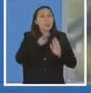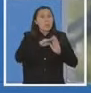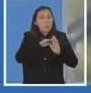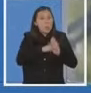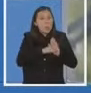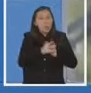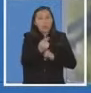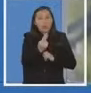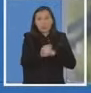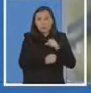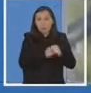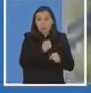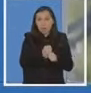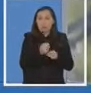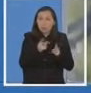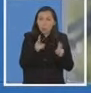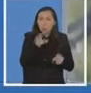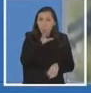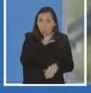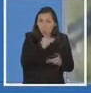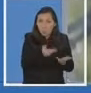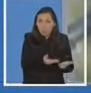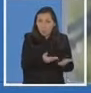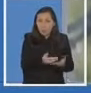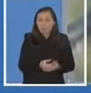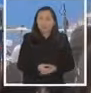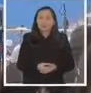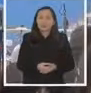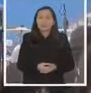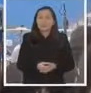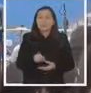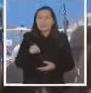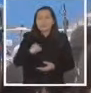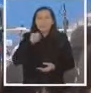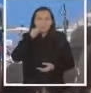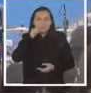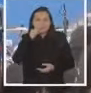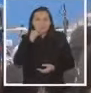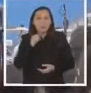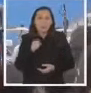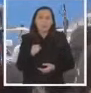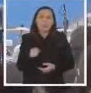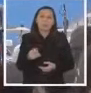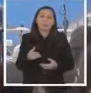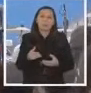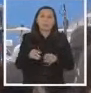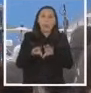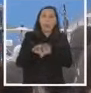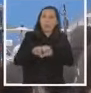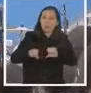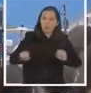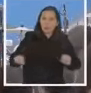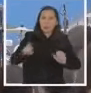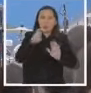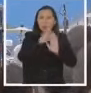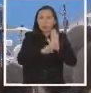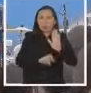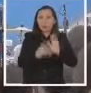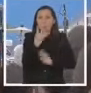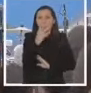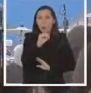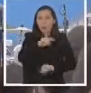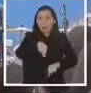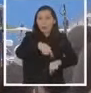niñas menores de 12 años. Por lo tanto, estamos hablando de una forma acordada con el proyecto 40 horas que